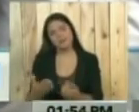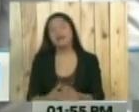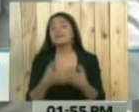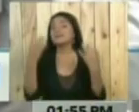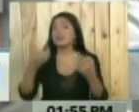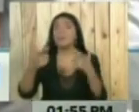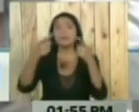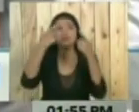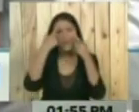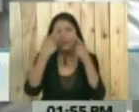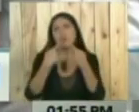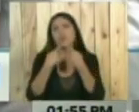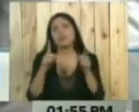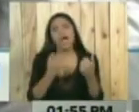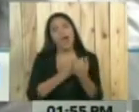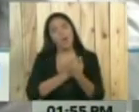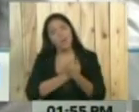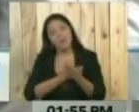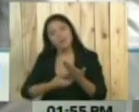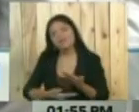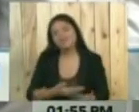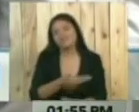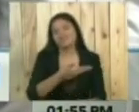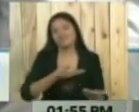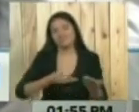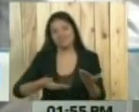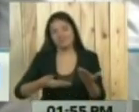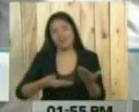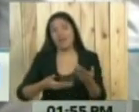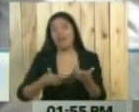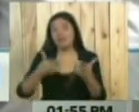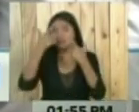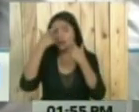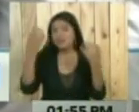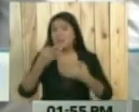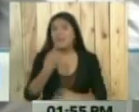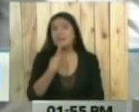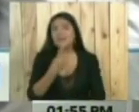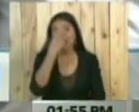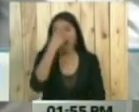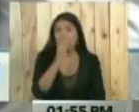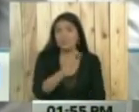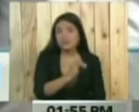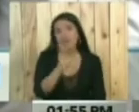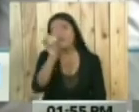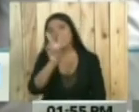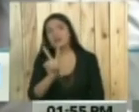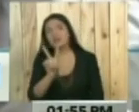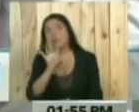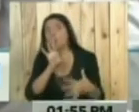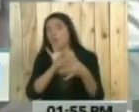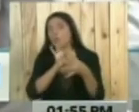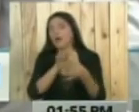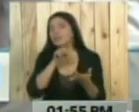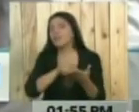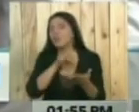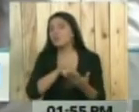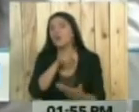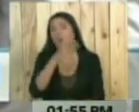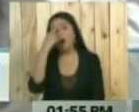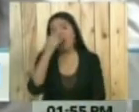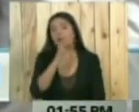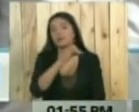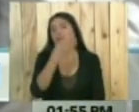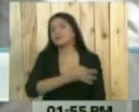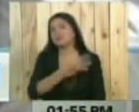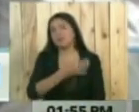Chávez lo decía, amor con amor se paga, y él decía siempre, Venezuela tiene una deuda con Haití, y Haití siempre